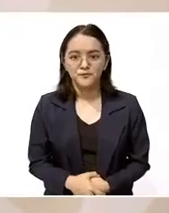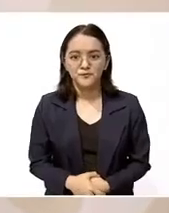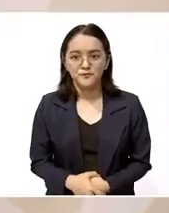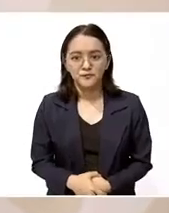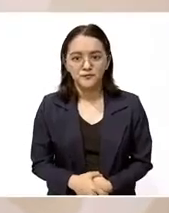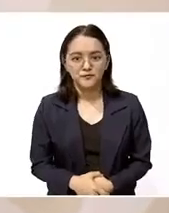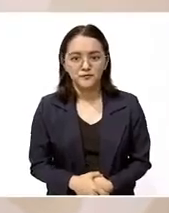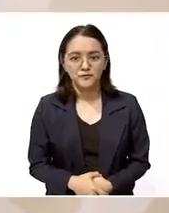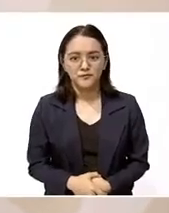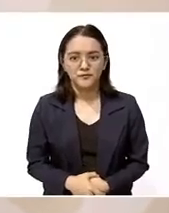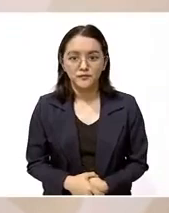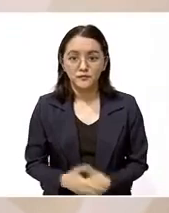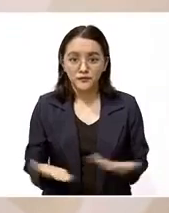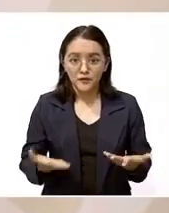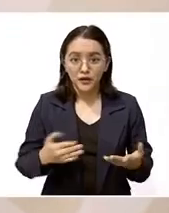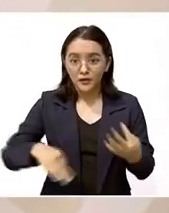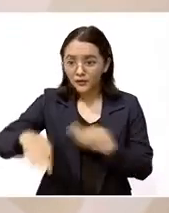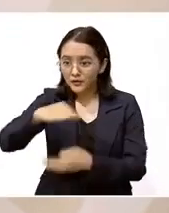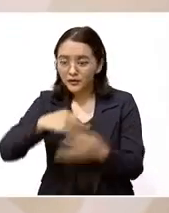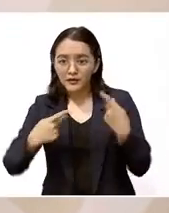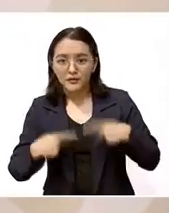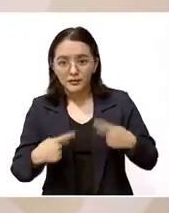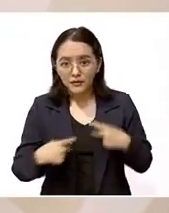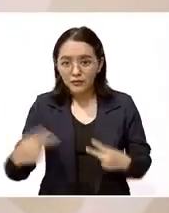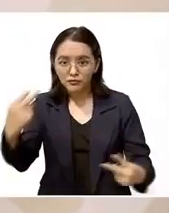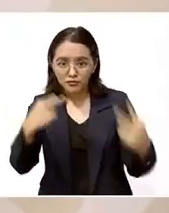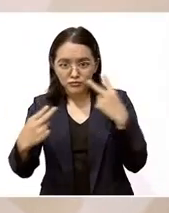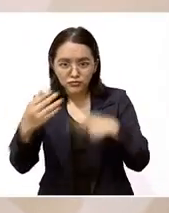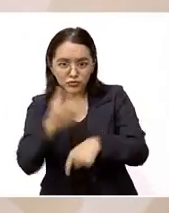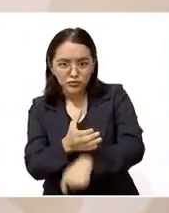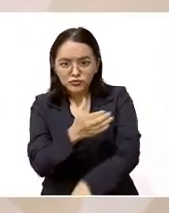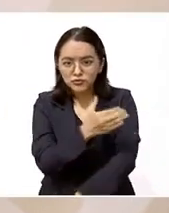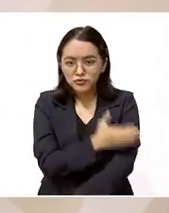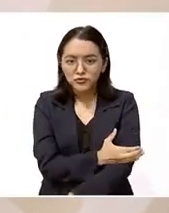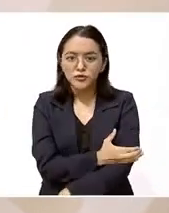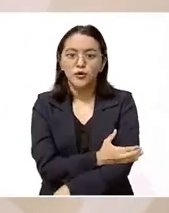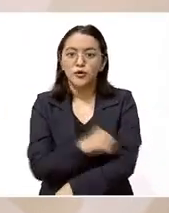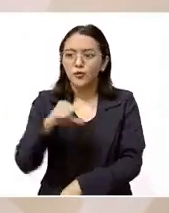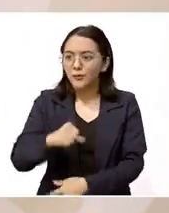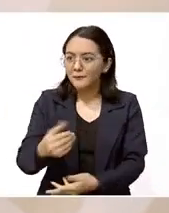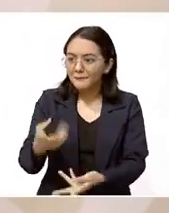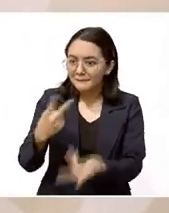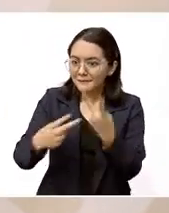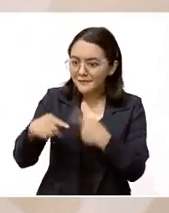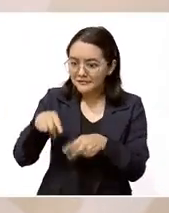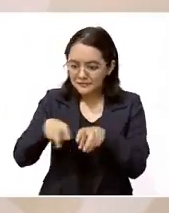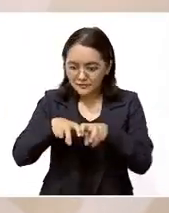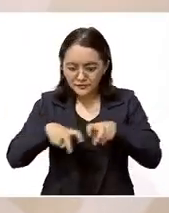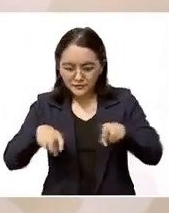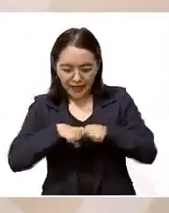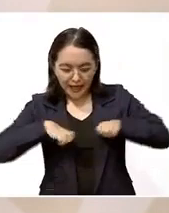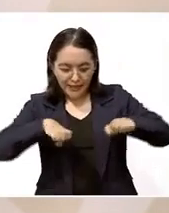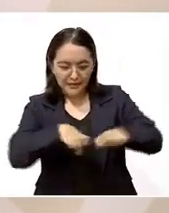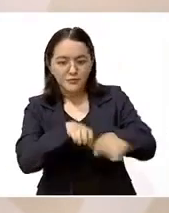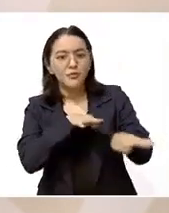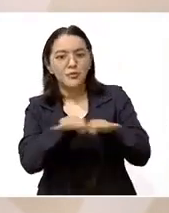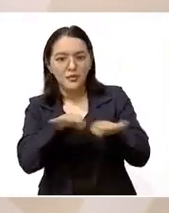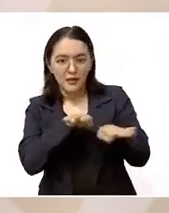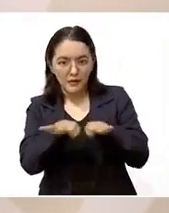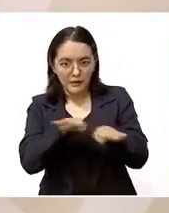a todos los compañeros, compañeras que nos acompañan del gabinete de nuestro presidente,